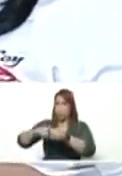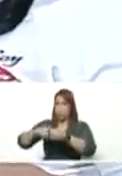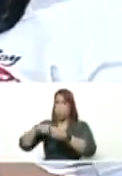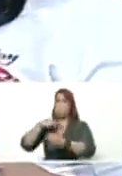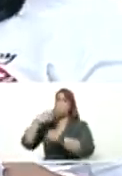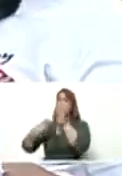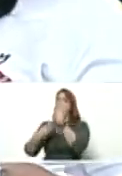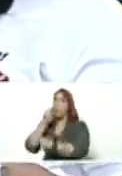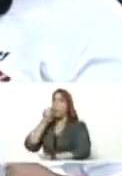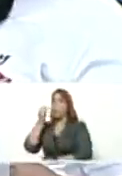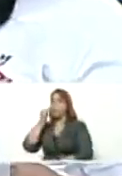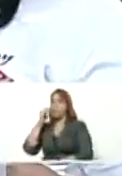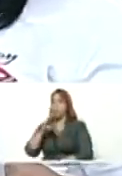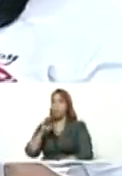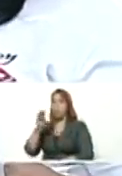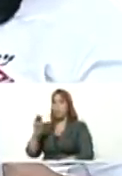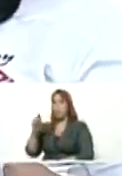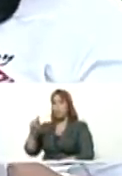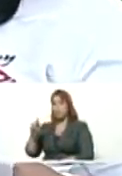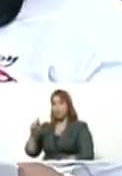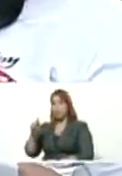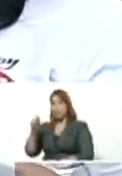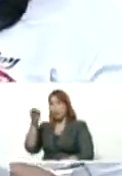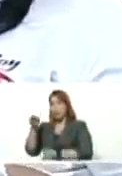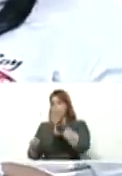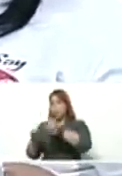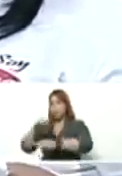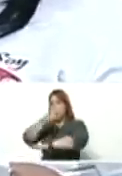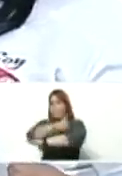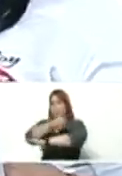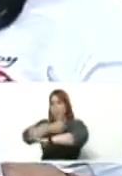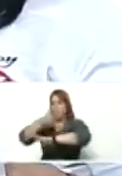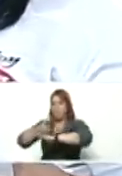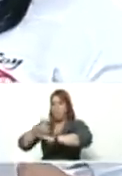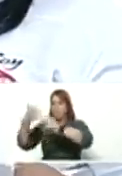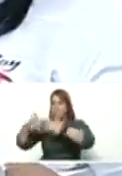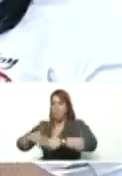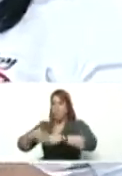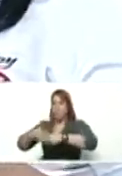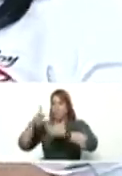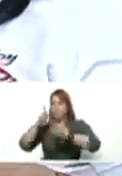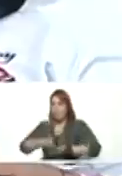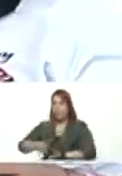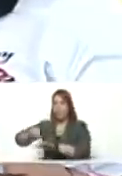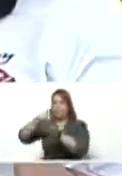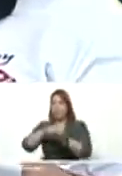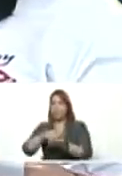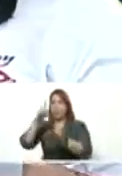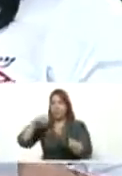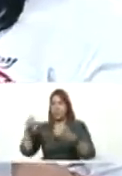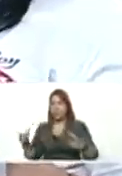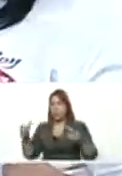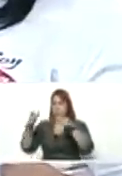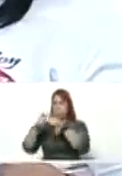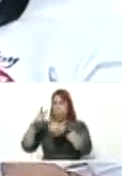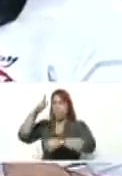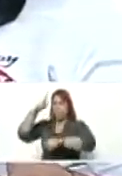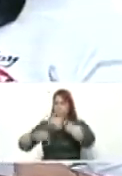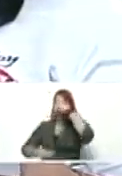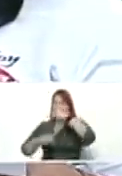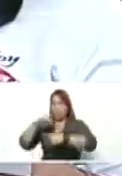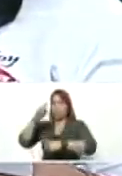voceros y voceras de los CPT en las juntas directivas de las empresas, con participación en las reuniones de